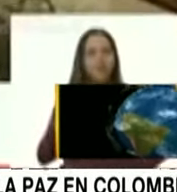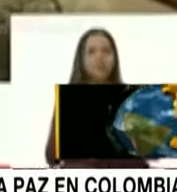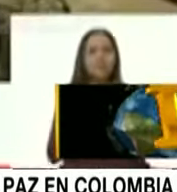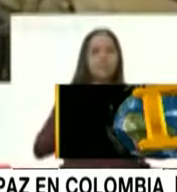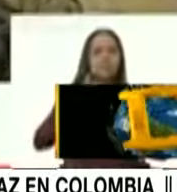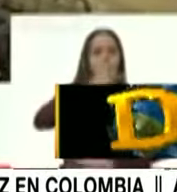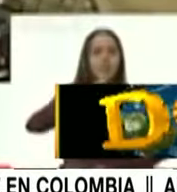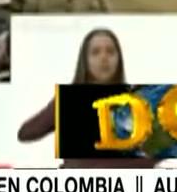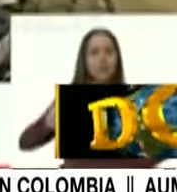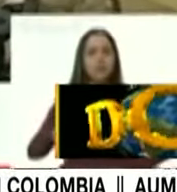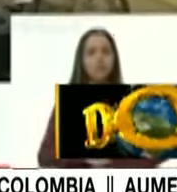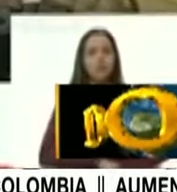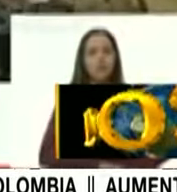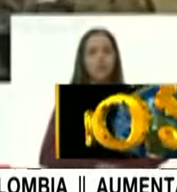libertadores,